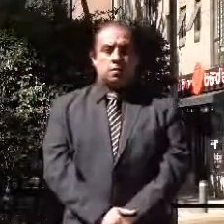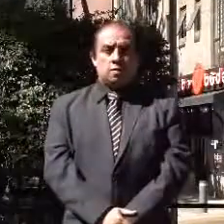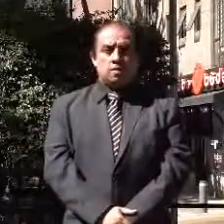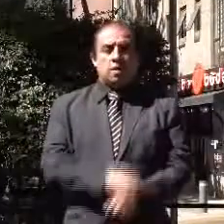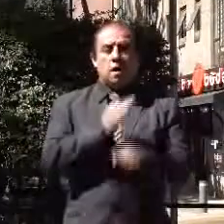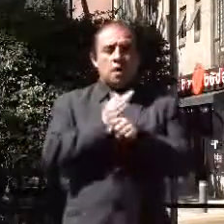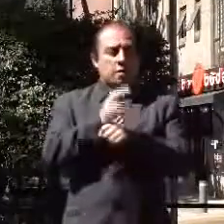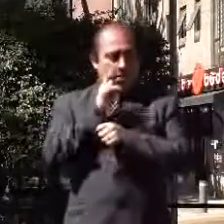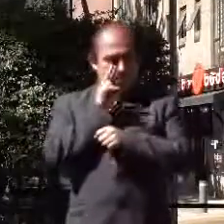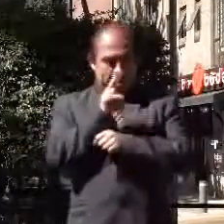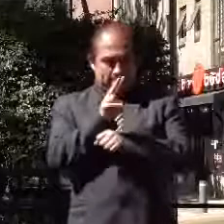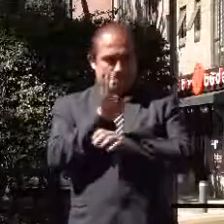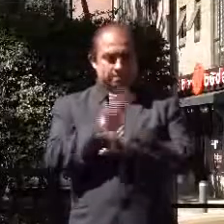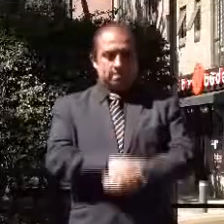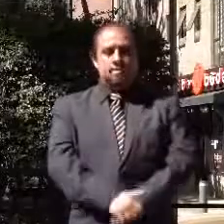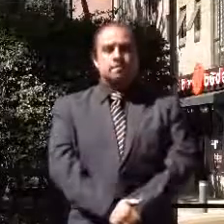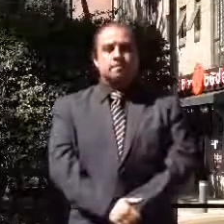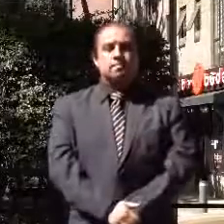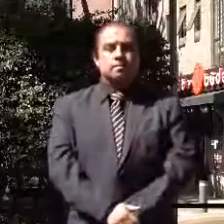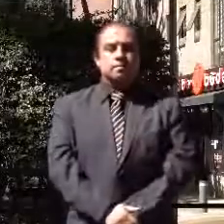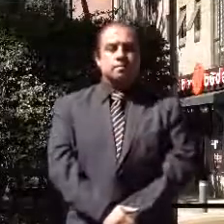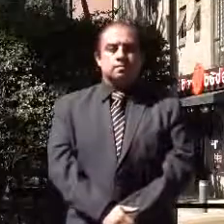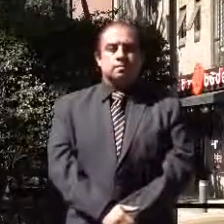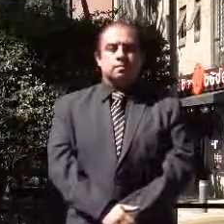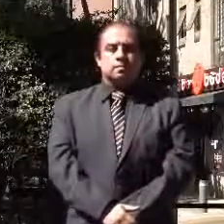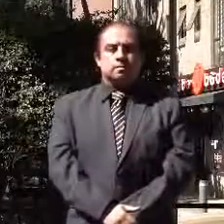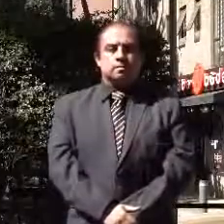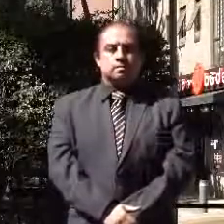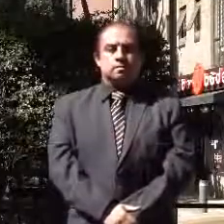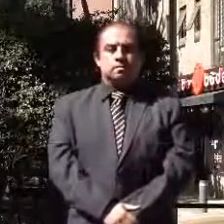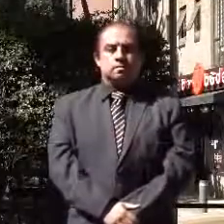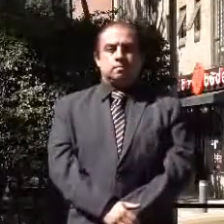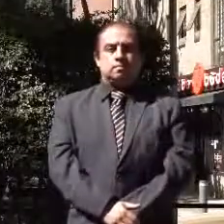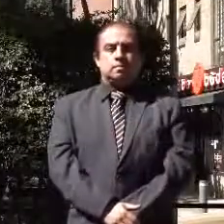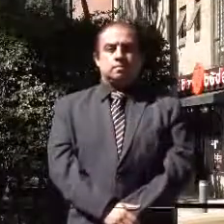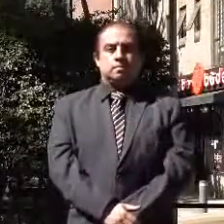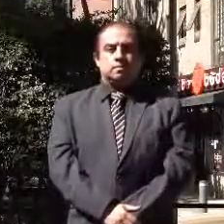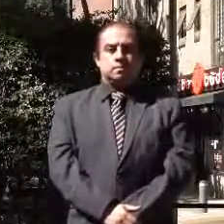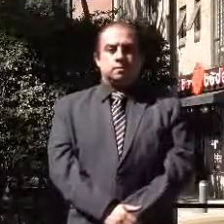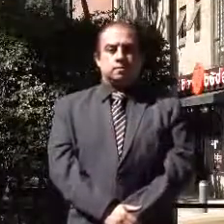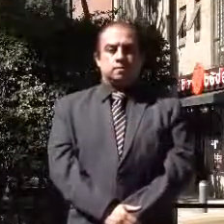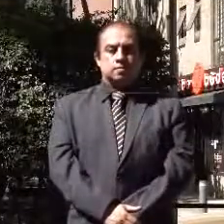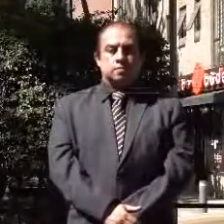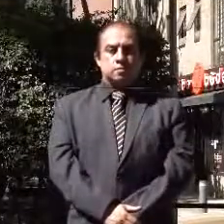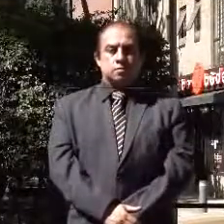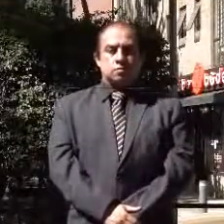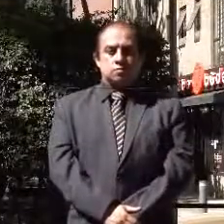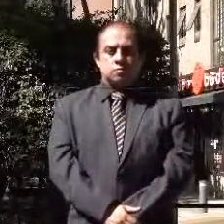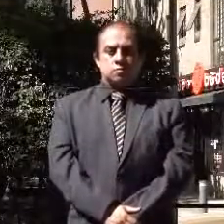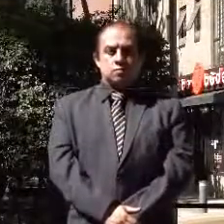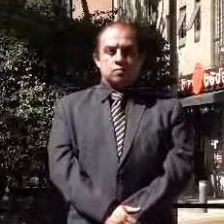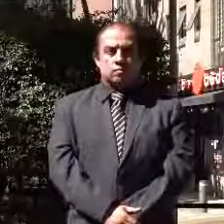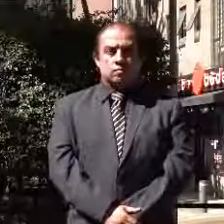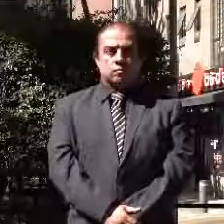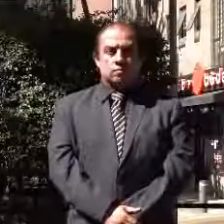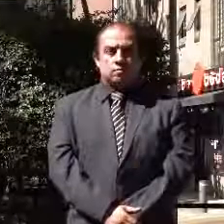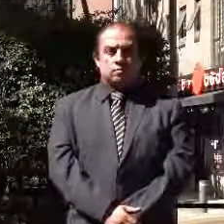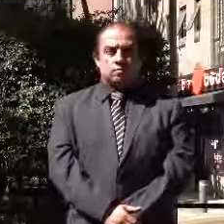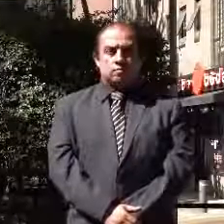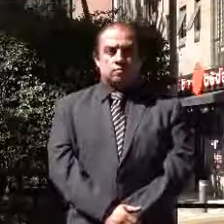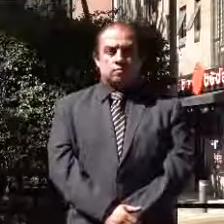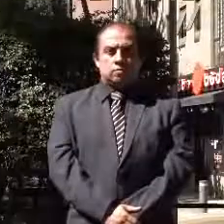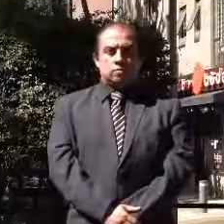Ahorita lo vamos a ver. ¿Cómo íbamos en ciertos sectores, sobre todo el poniente, que es el que está sectorizado? ¿Cómo íbamos con las